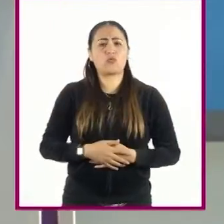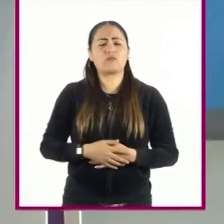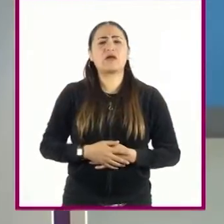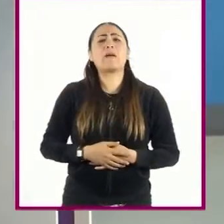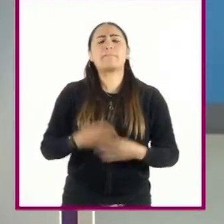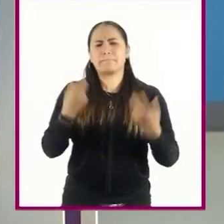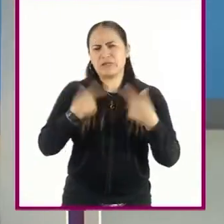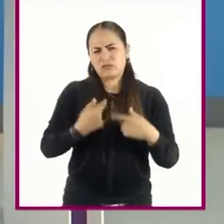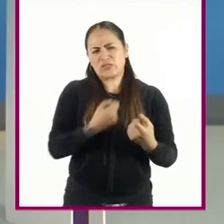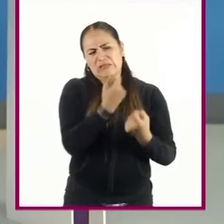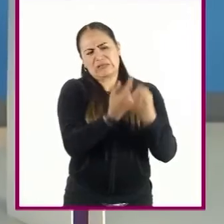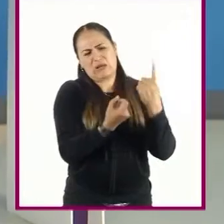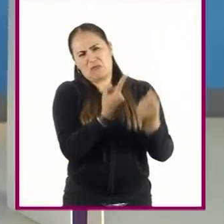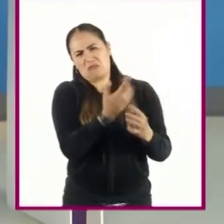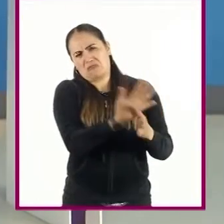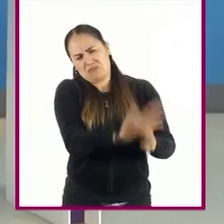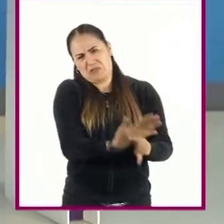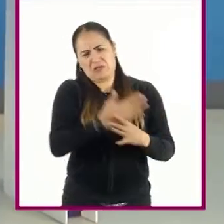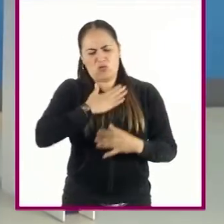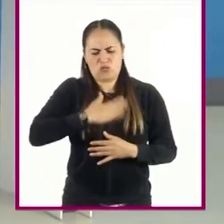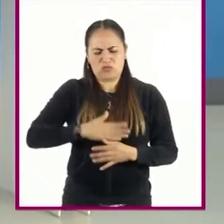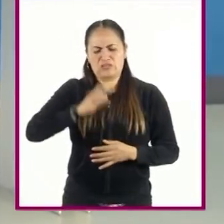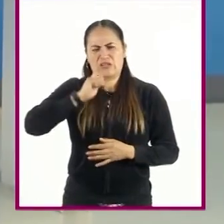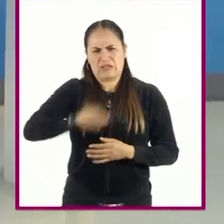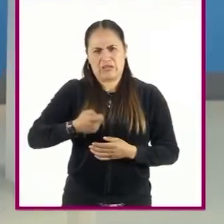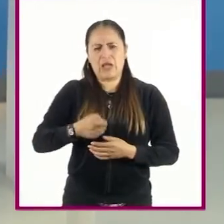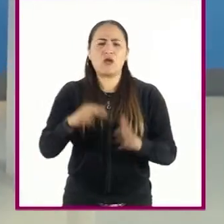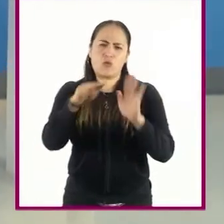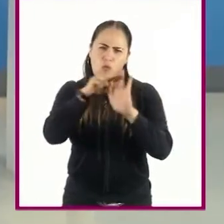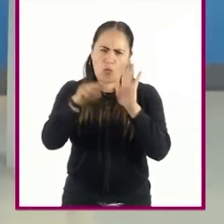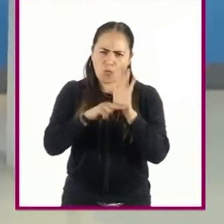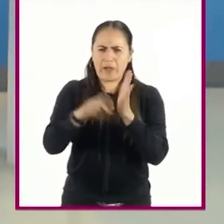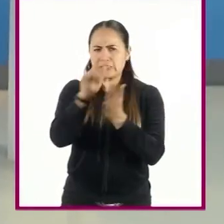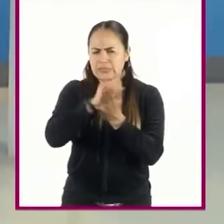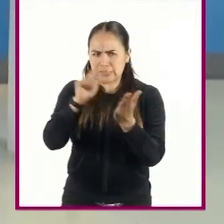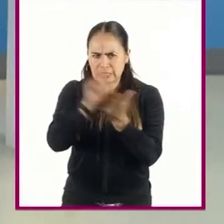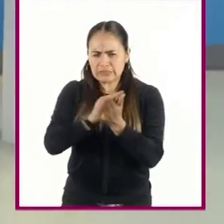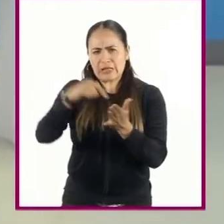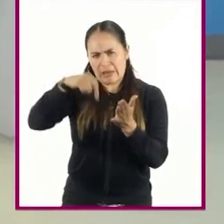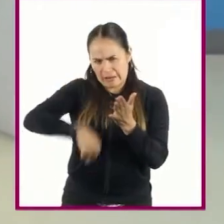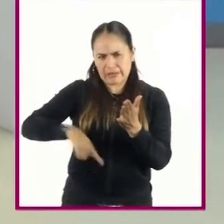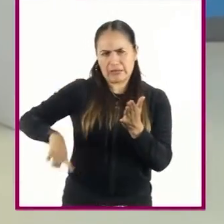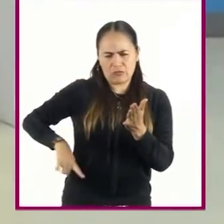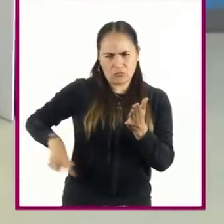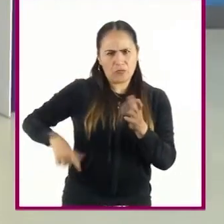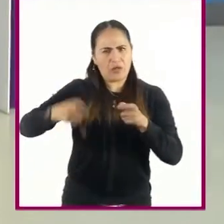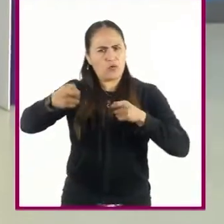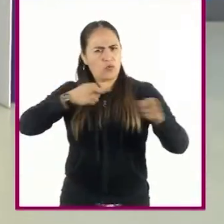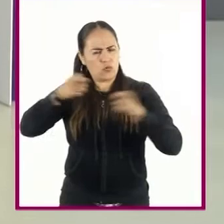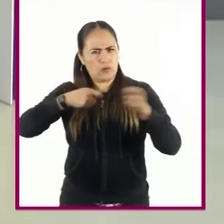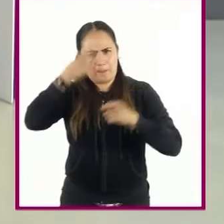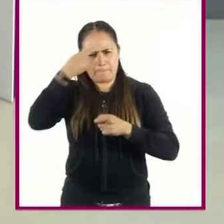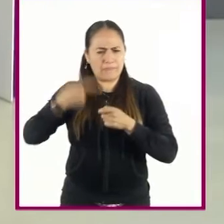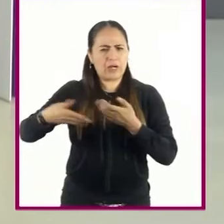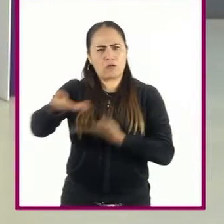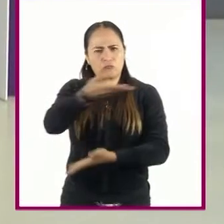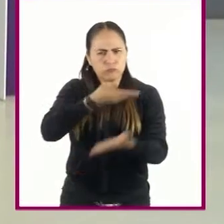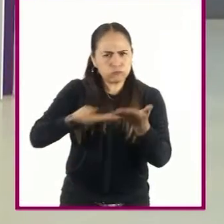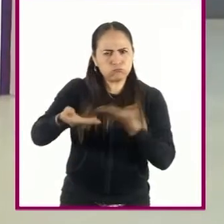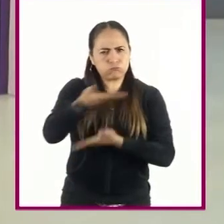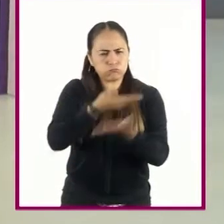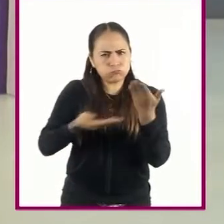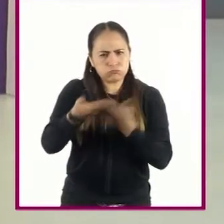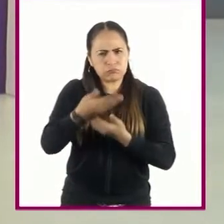está relacionada con normas, leyes y el sistema jurídico que nos rige y permite la convivencia. Otras y